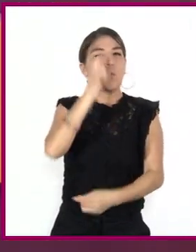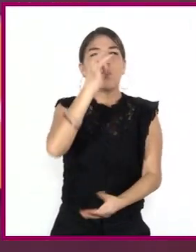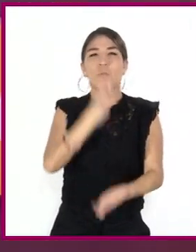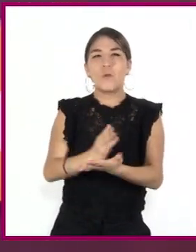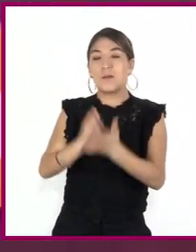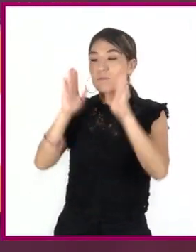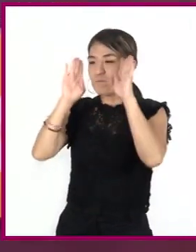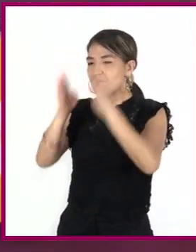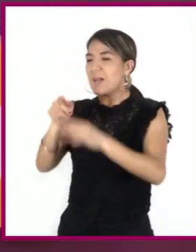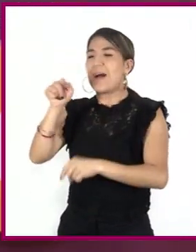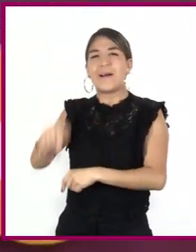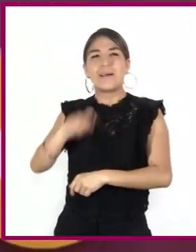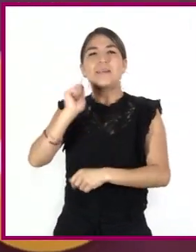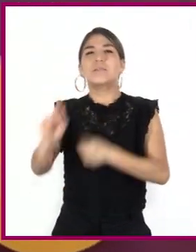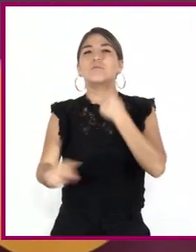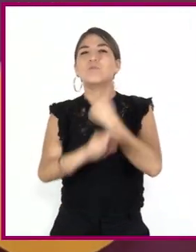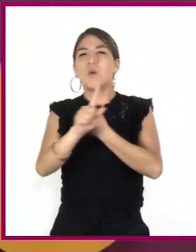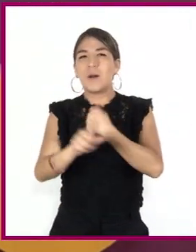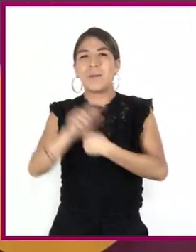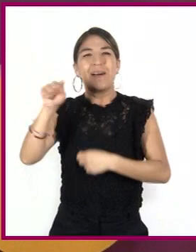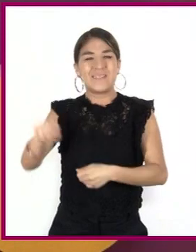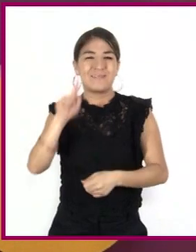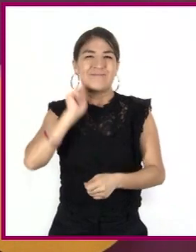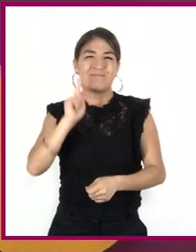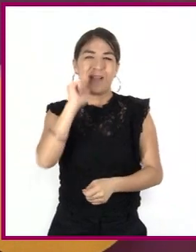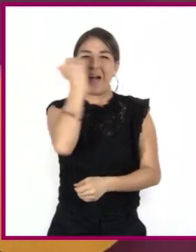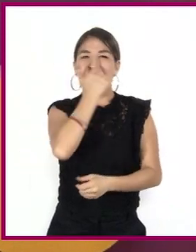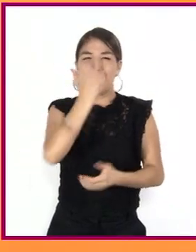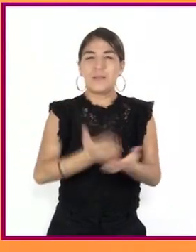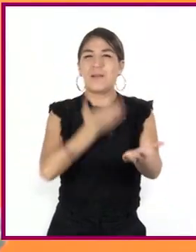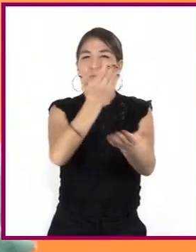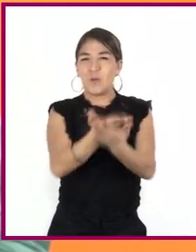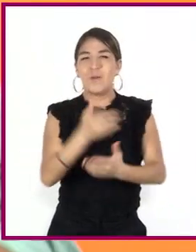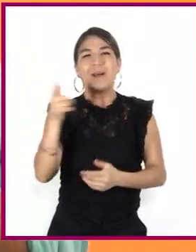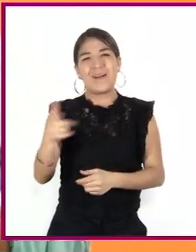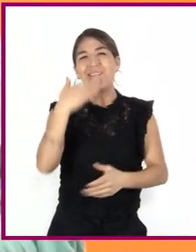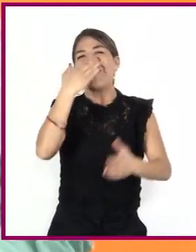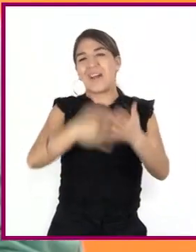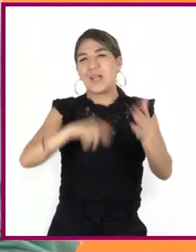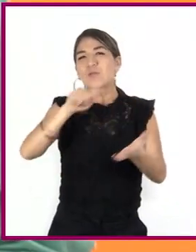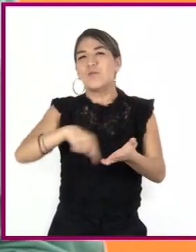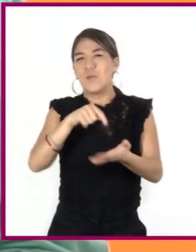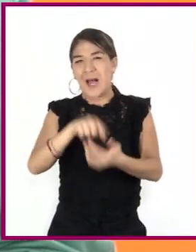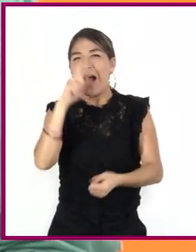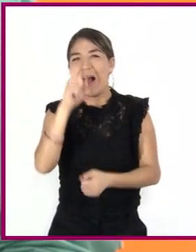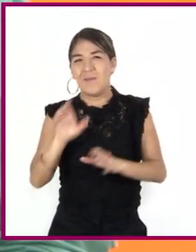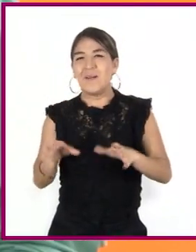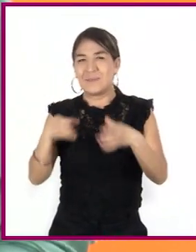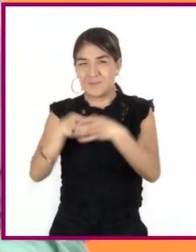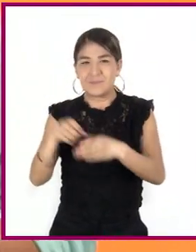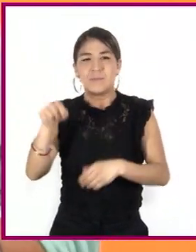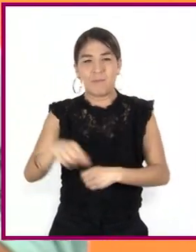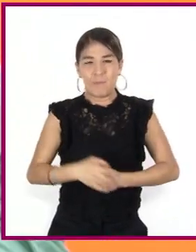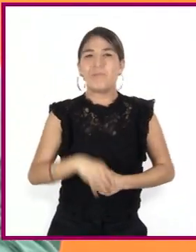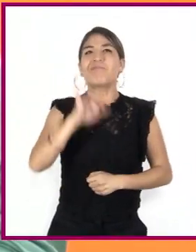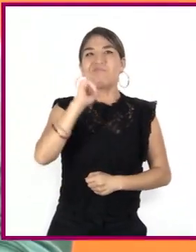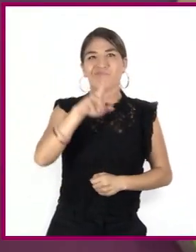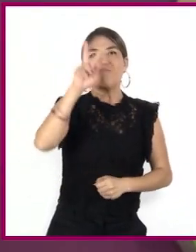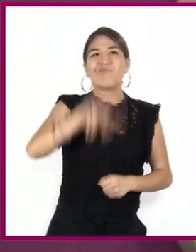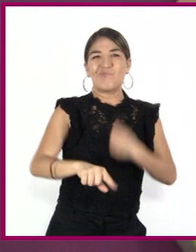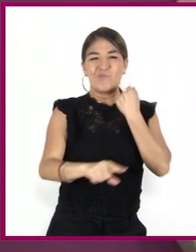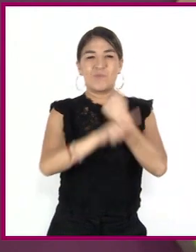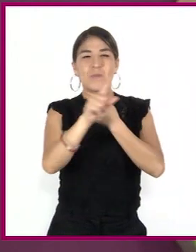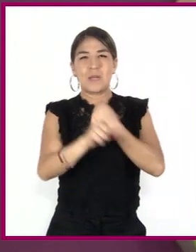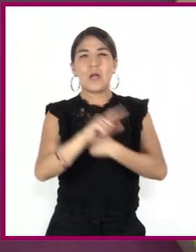en intentar resolver la situación que plantea nuestra alumna. Y vaya que es un problema muy serio. Déjame decirte